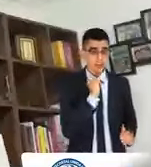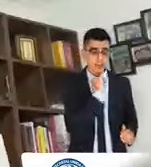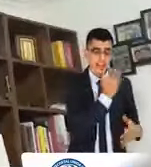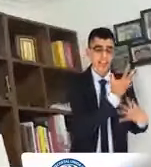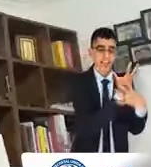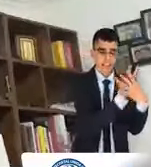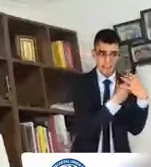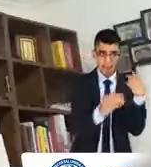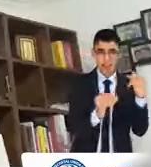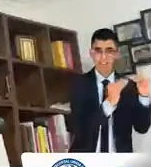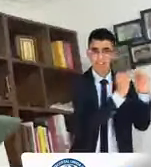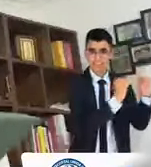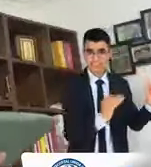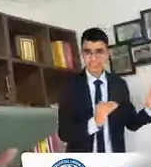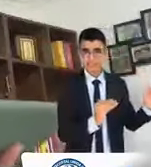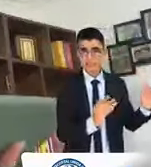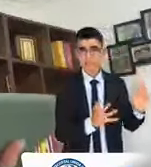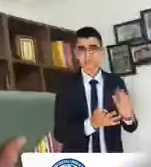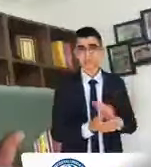Pero resulta que